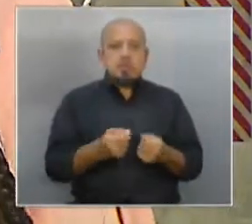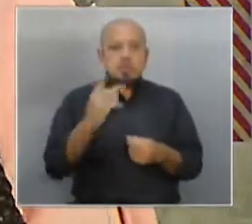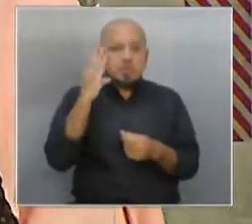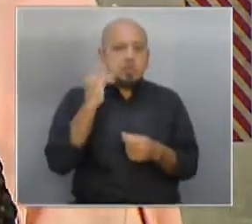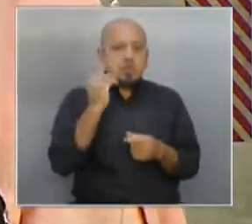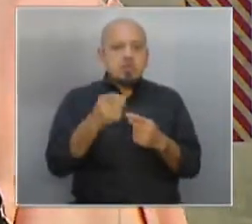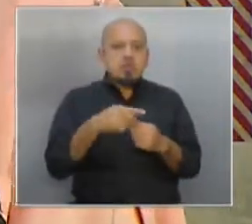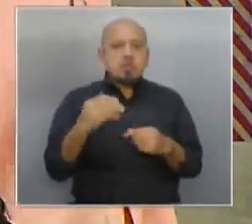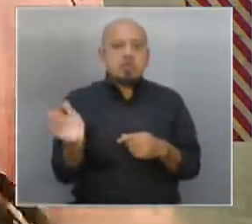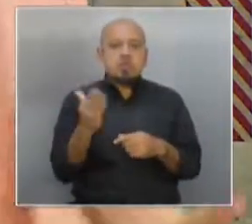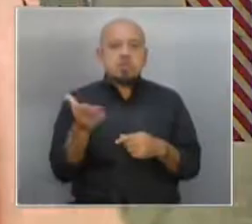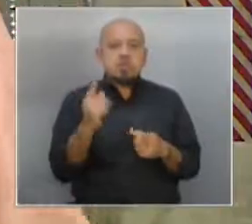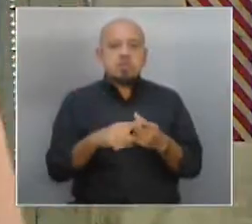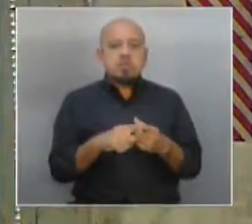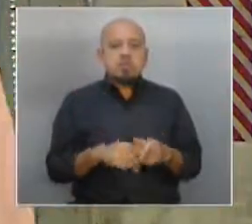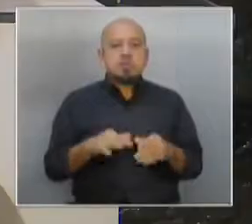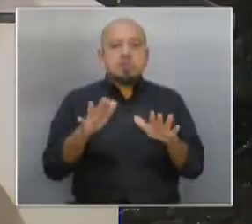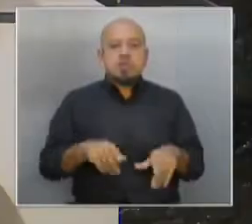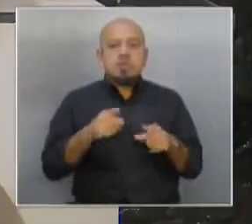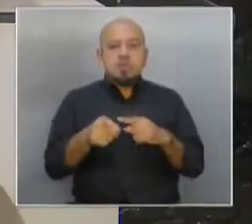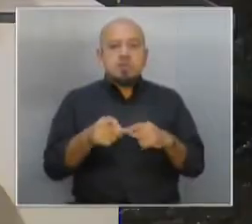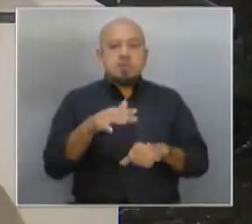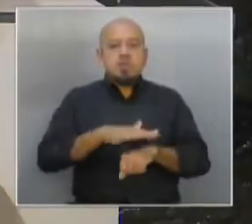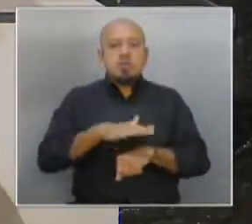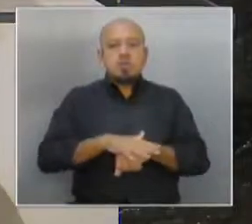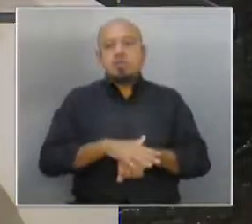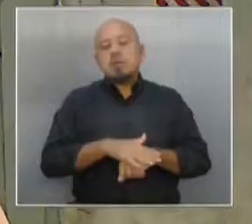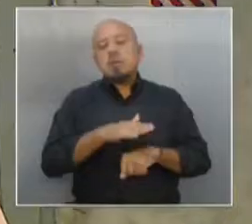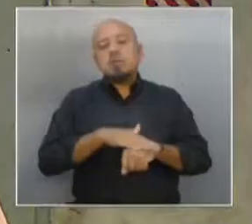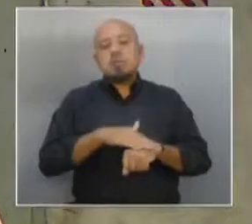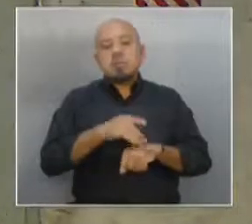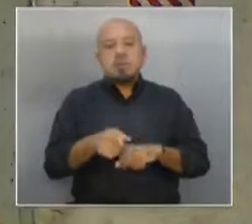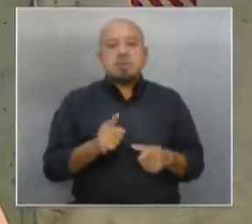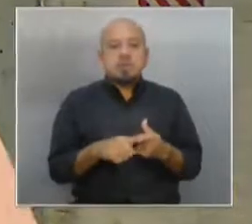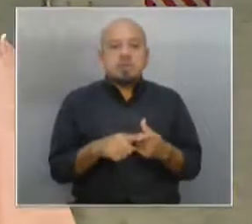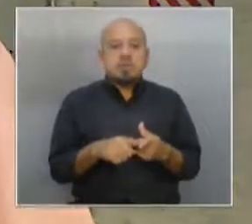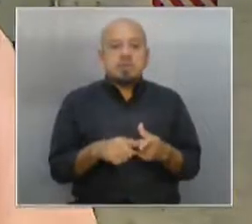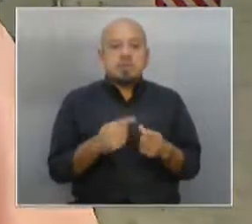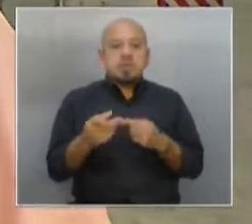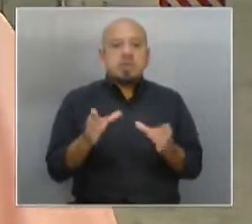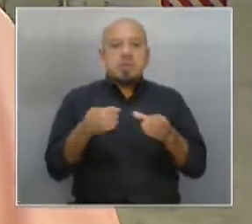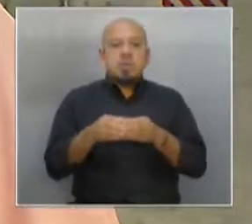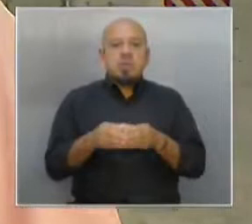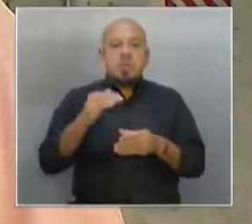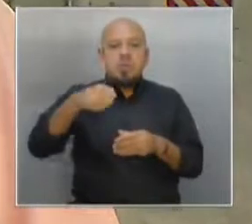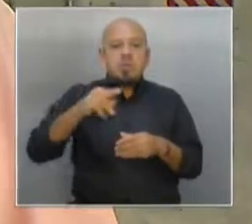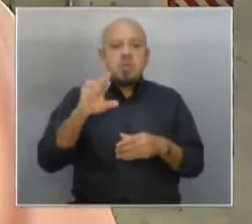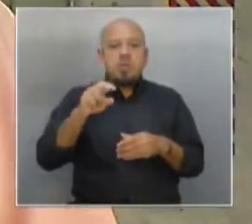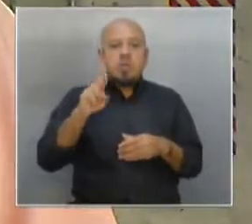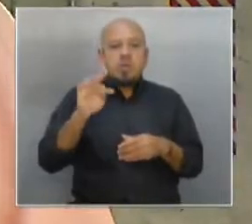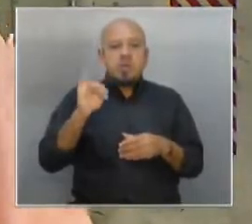a producir y bueno, se terminó quedando encargada de la granja. Como ella decía, es integrante del Grupo Muruti, que es un grupo de